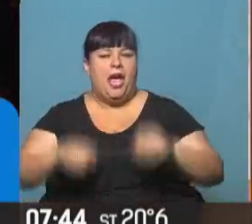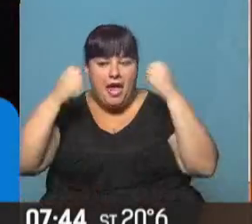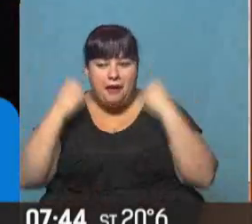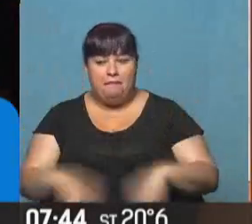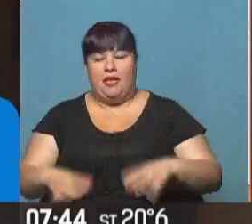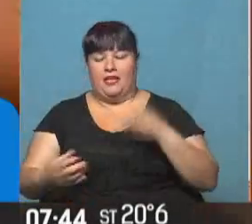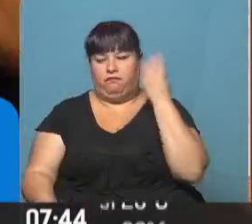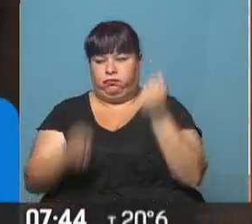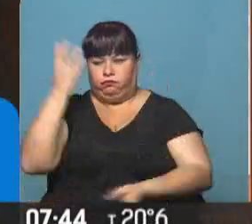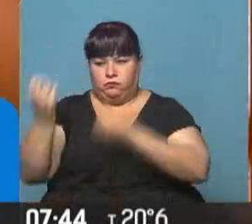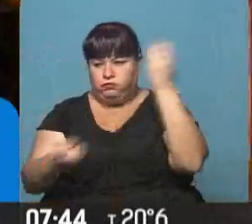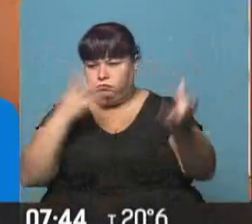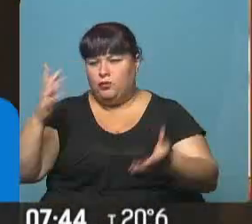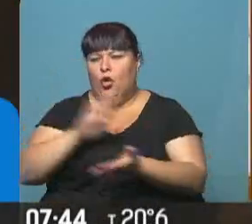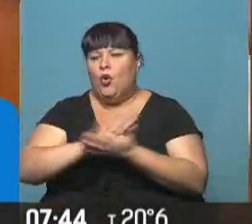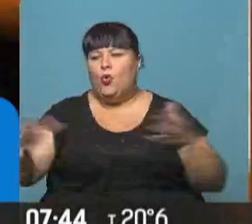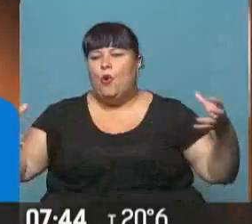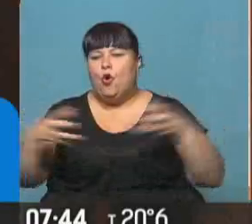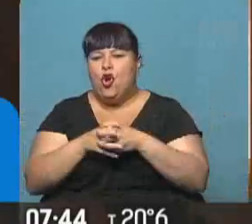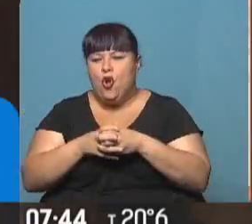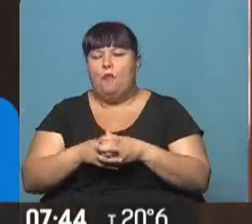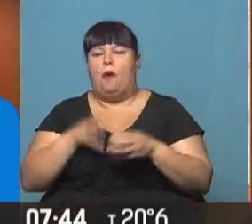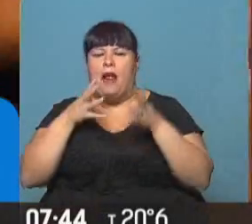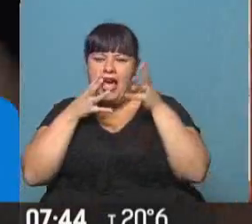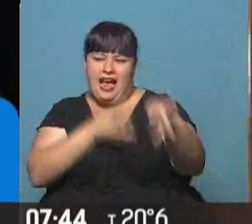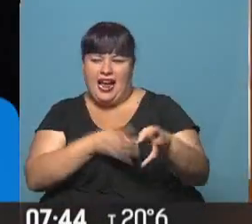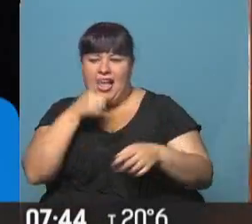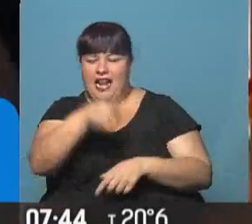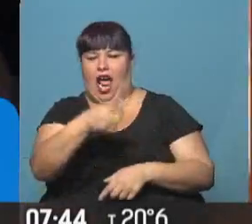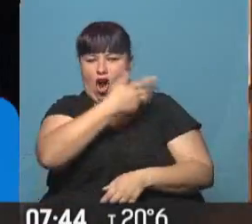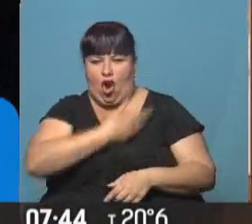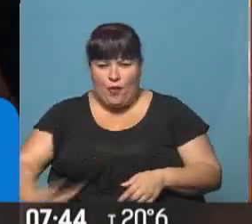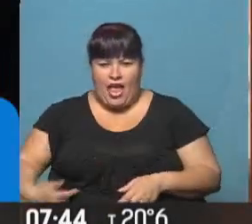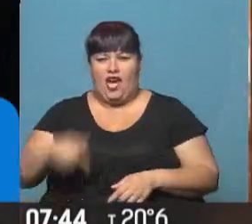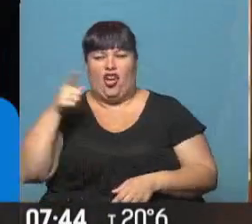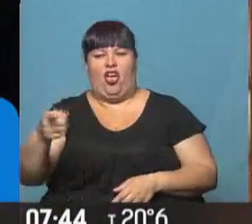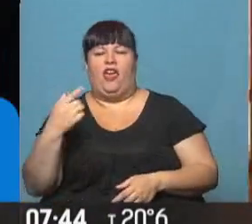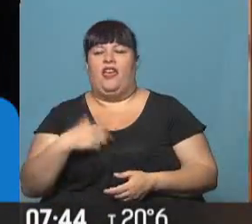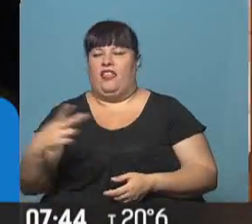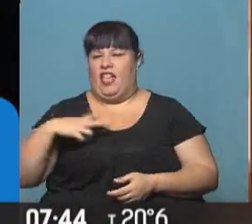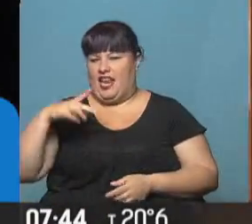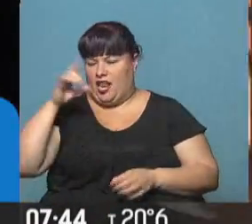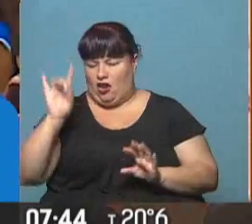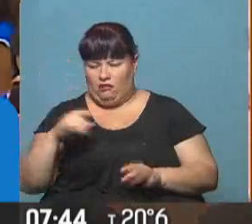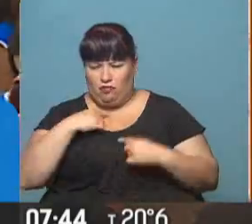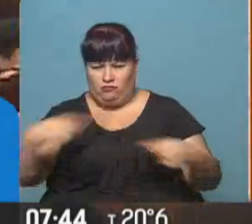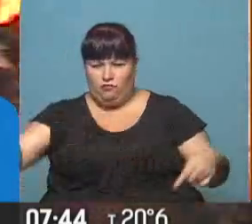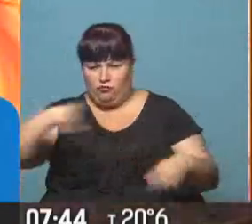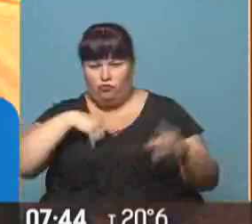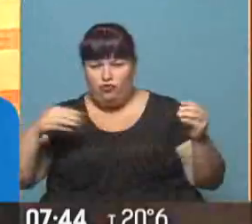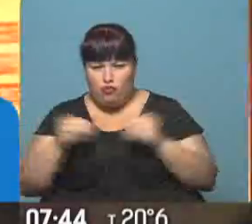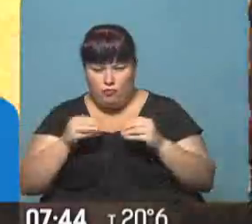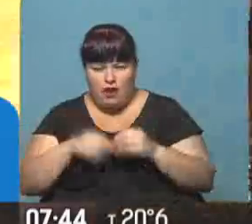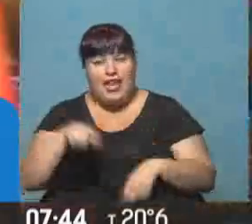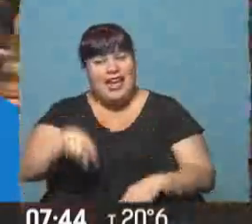a germinar una nueva conducción para enfrentar a este gobierno de derecha y gorila, compañeros.